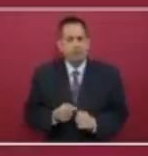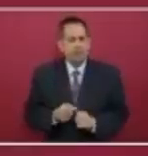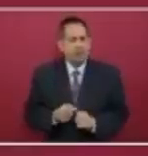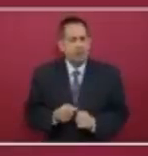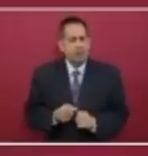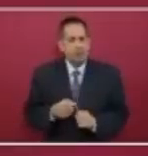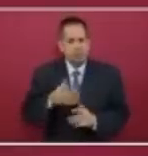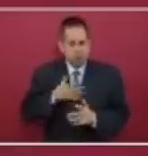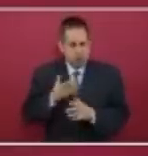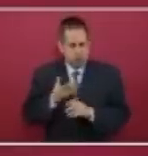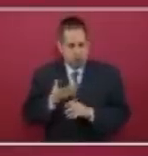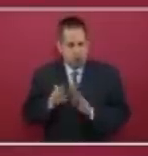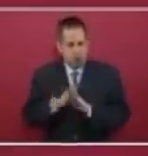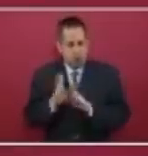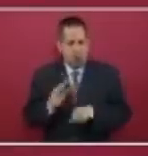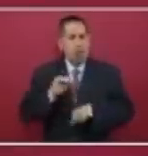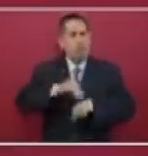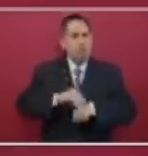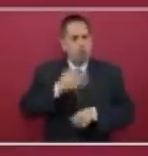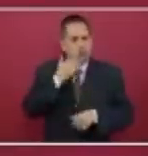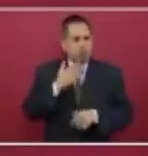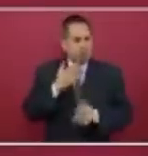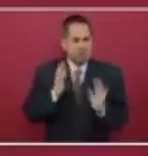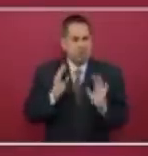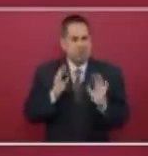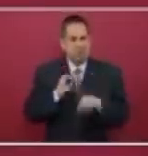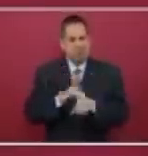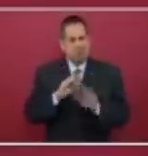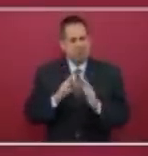mi comportamiento en general